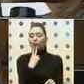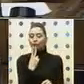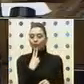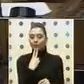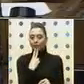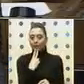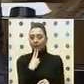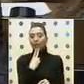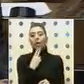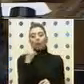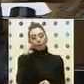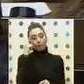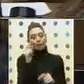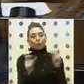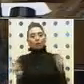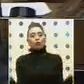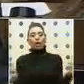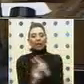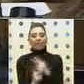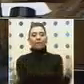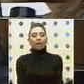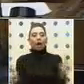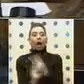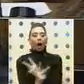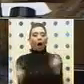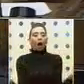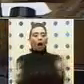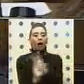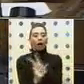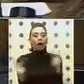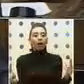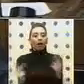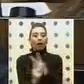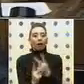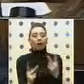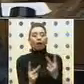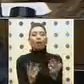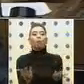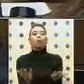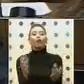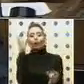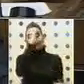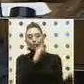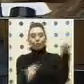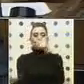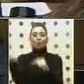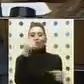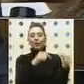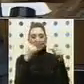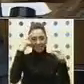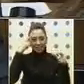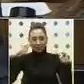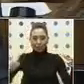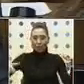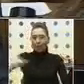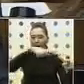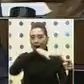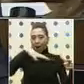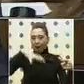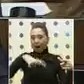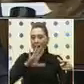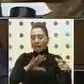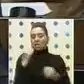personas, pero que la población flotante, señor presidente, por las características turísticas que tiene la zona y también la